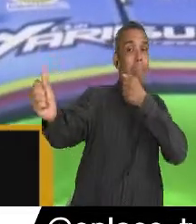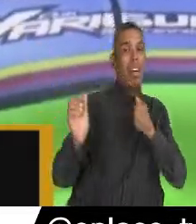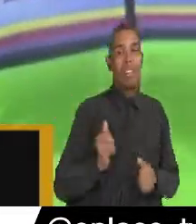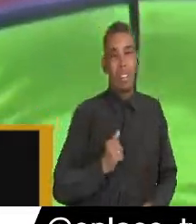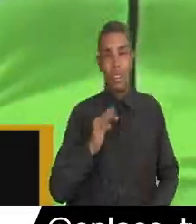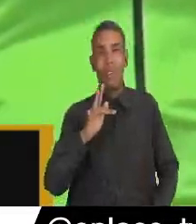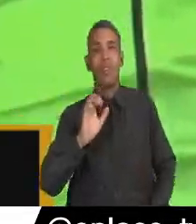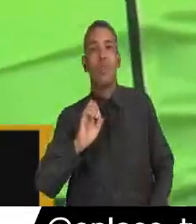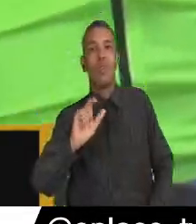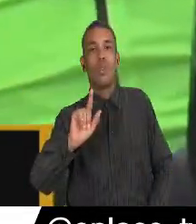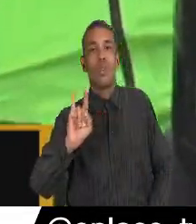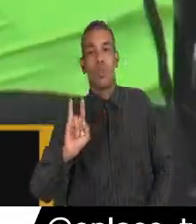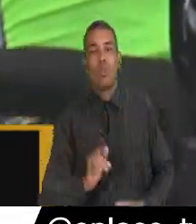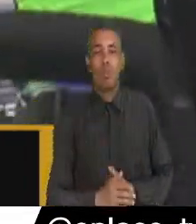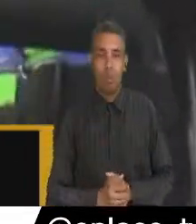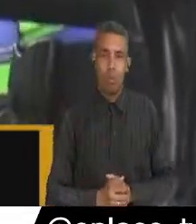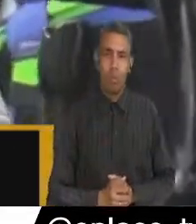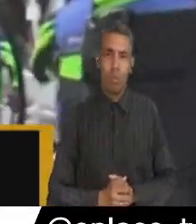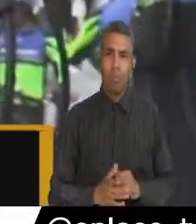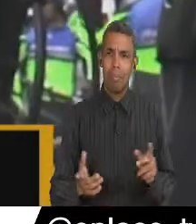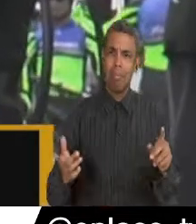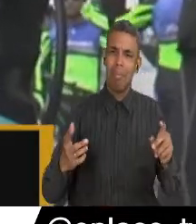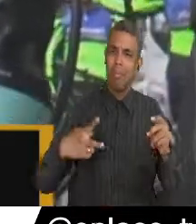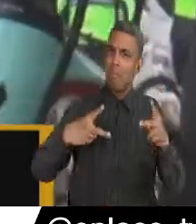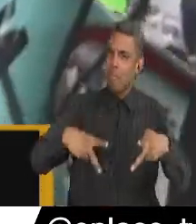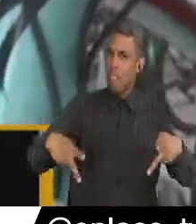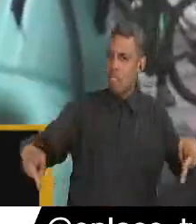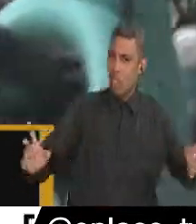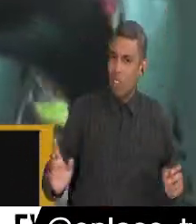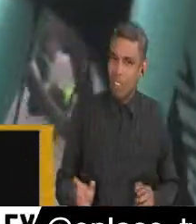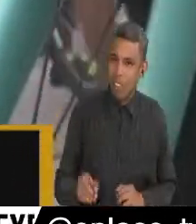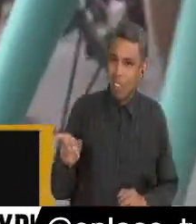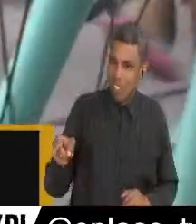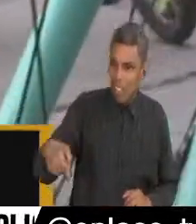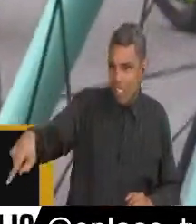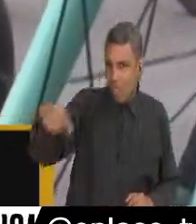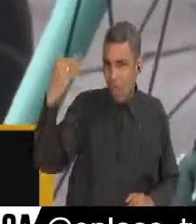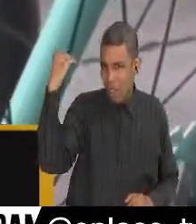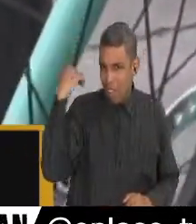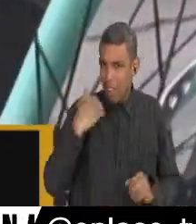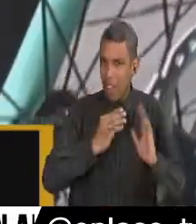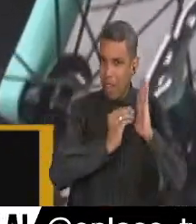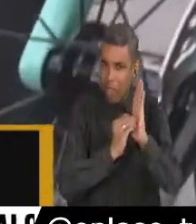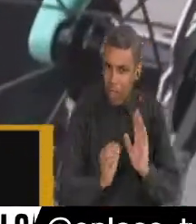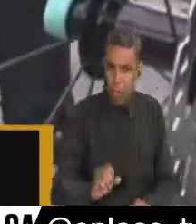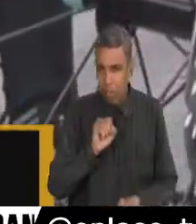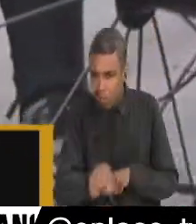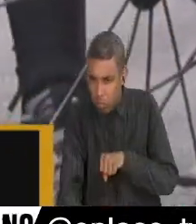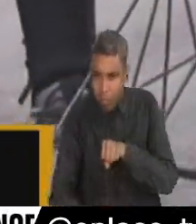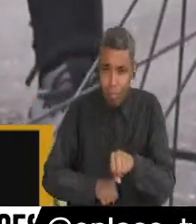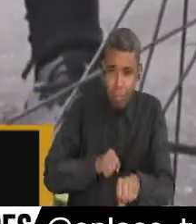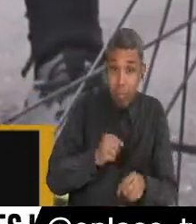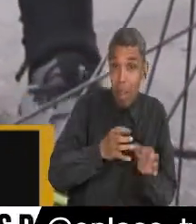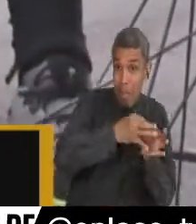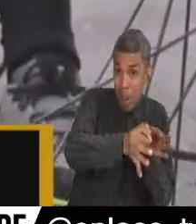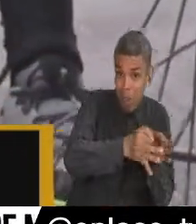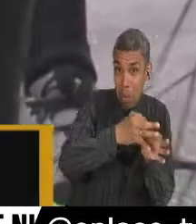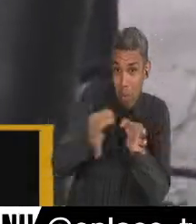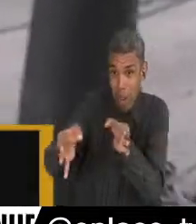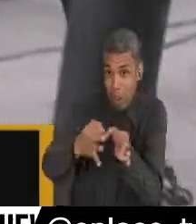hecho varias travesías, y tuvo un 30%, por ahí unas